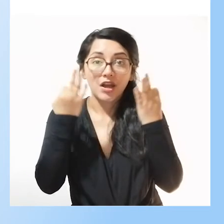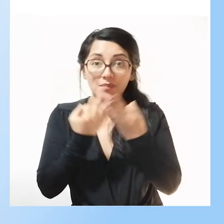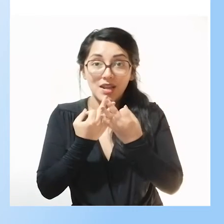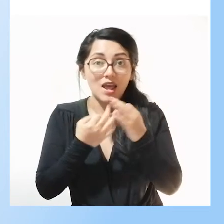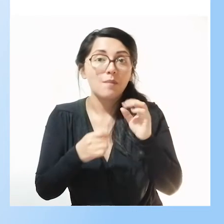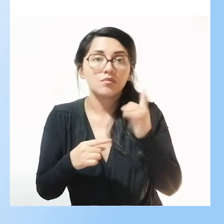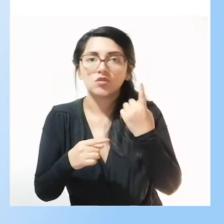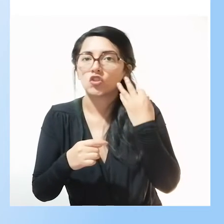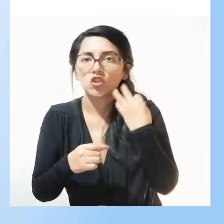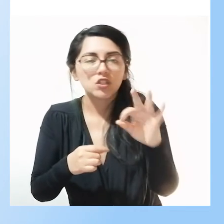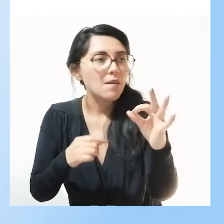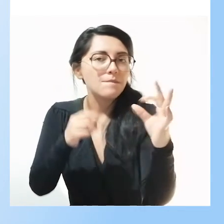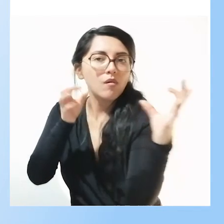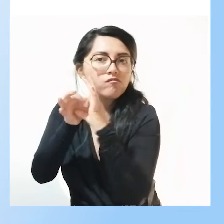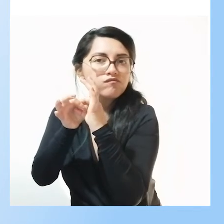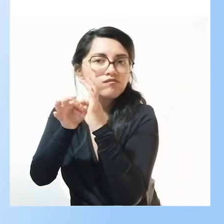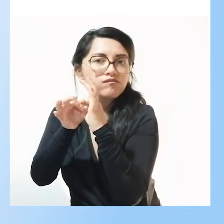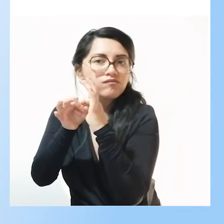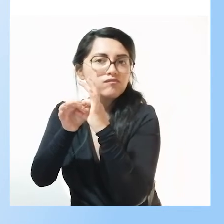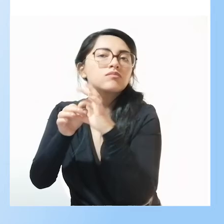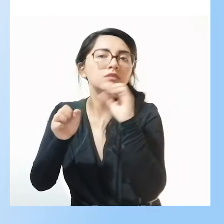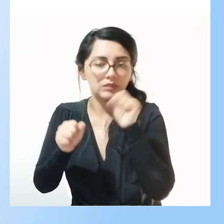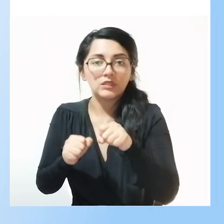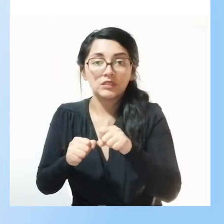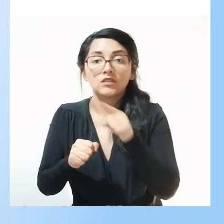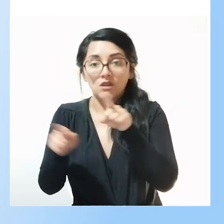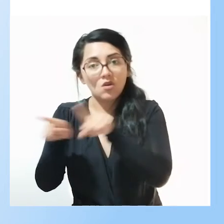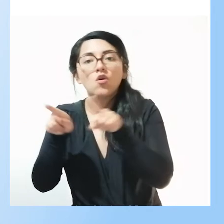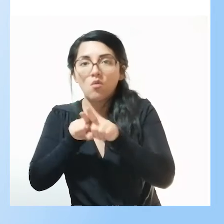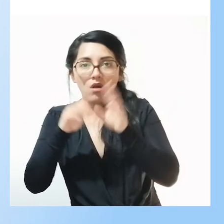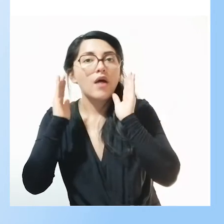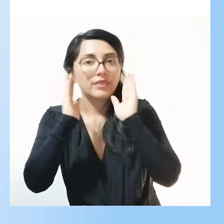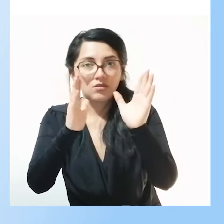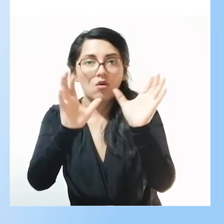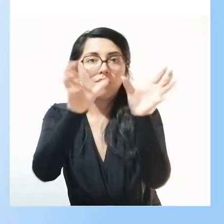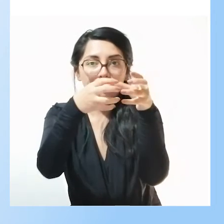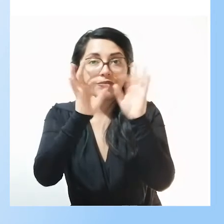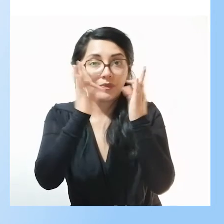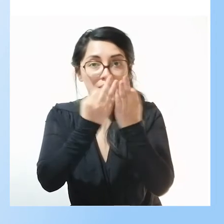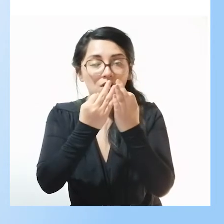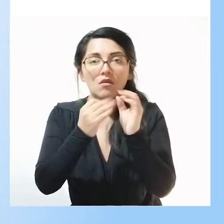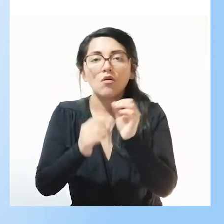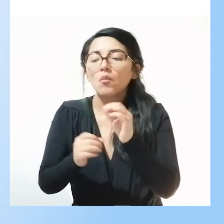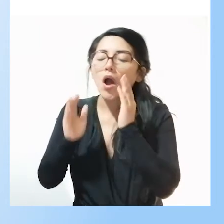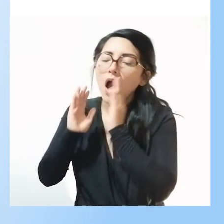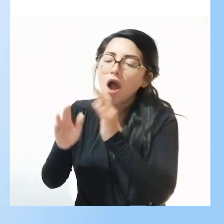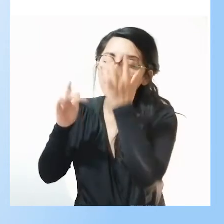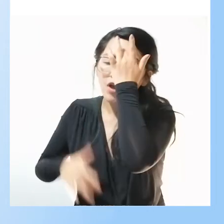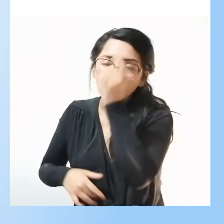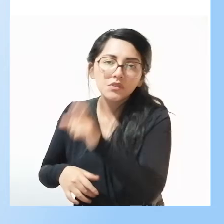siempre presente y, como hemos dicho, es foco de atención en su conjunto, no solo la persona con